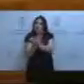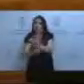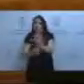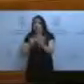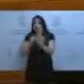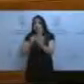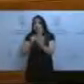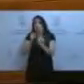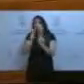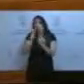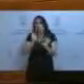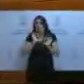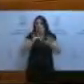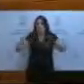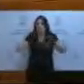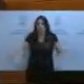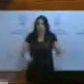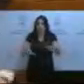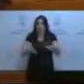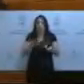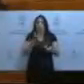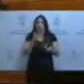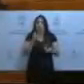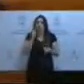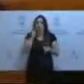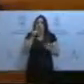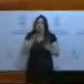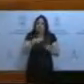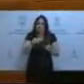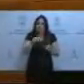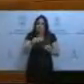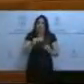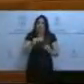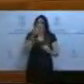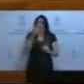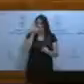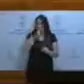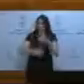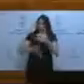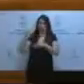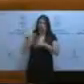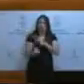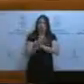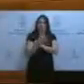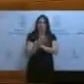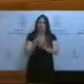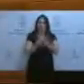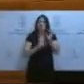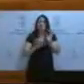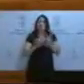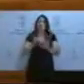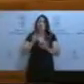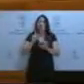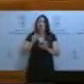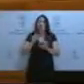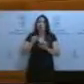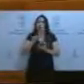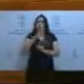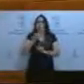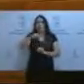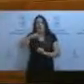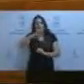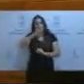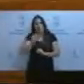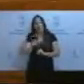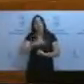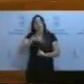de turismo. Y dice, por ejemplo, que el turismo social al lobo vivo surge en España hace más de 20 años, concretamente en la zona de Zamora, y sí le ve posibilidades tanto en las